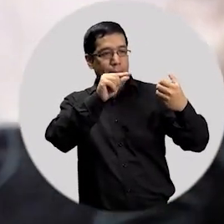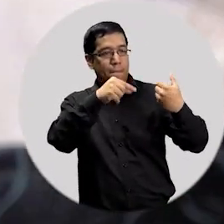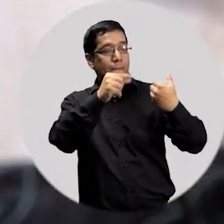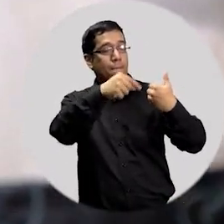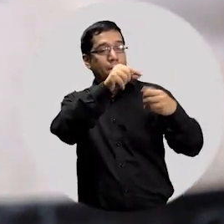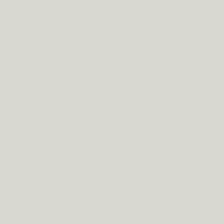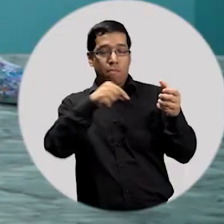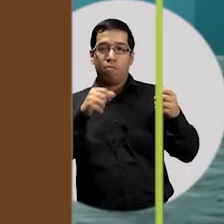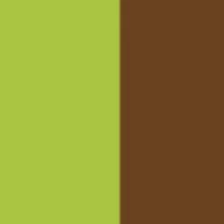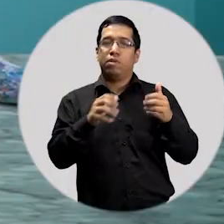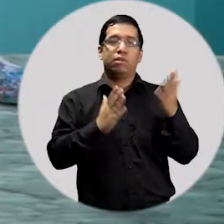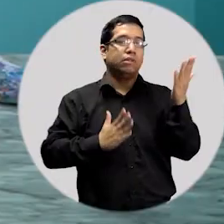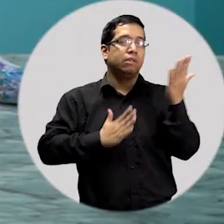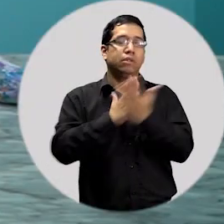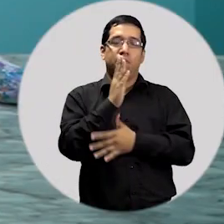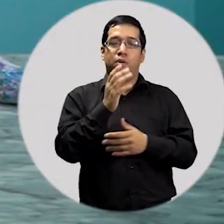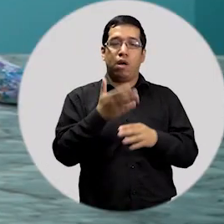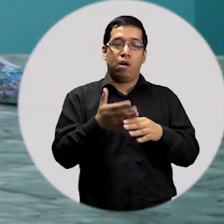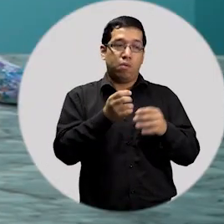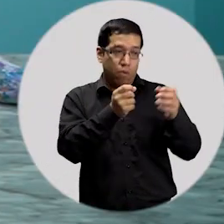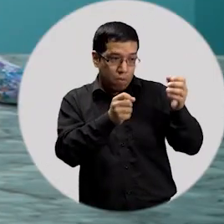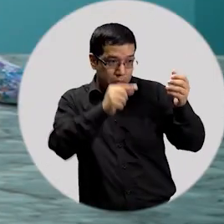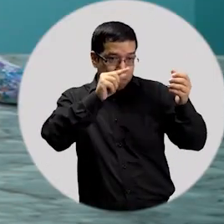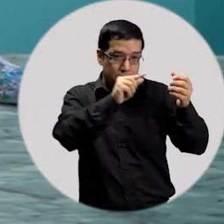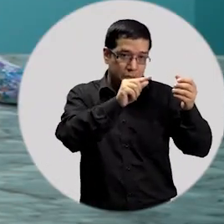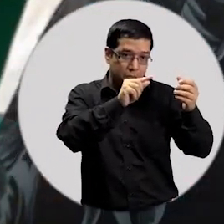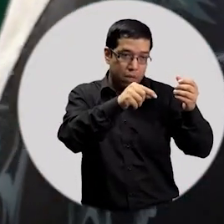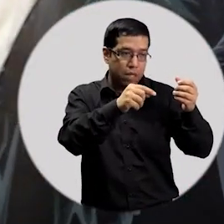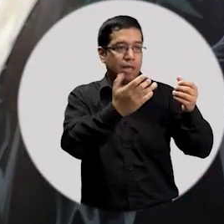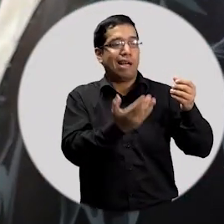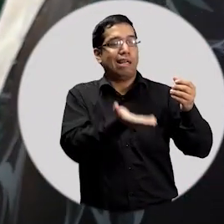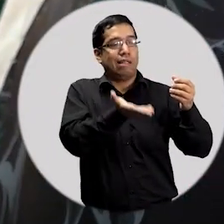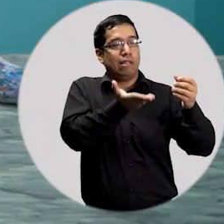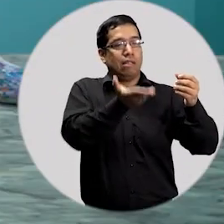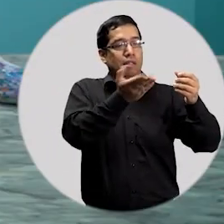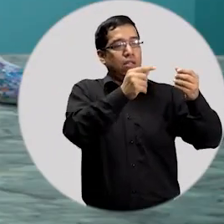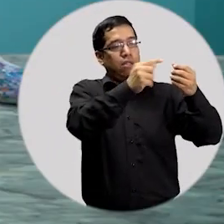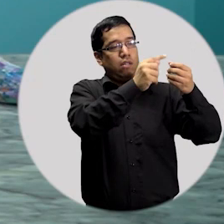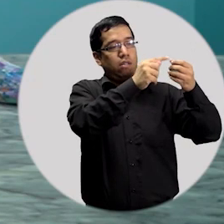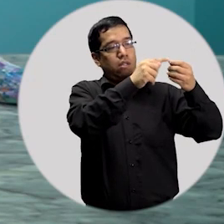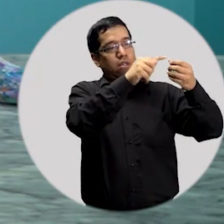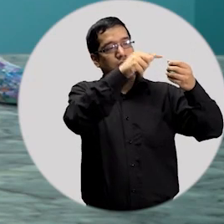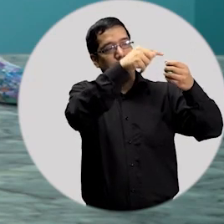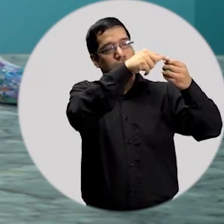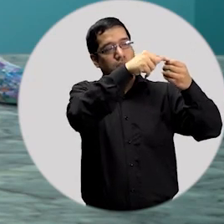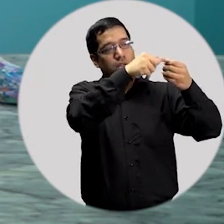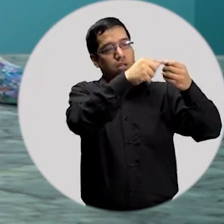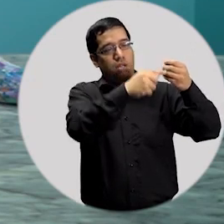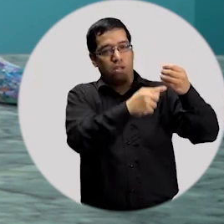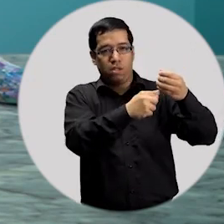totalmente terminado. Bueno, espero que les haya gustado mi trabajo. Gracias por ver, gracias también por apoyar